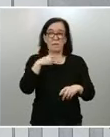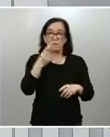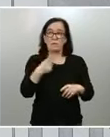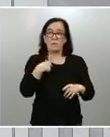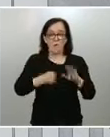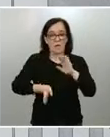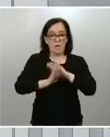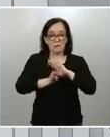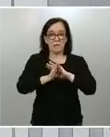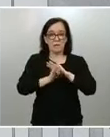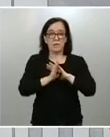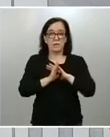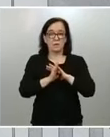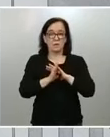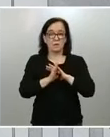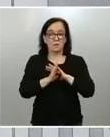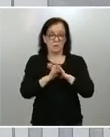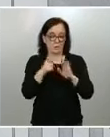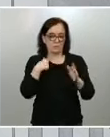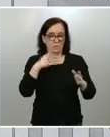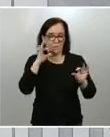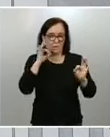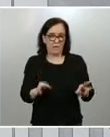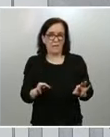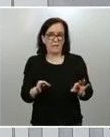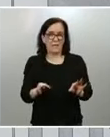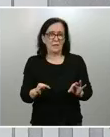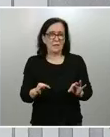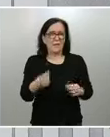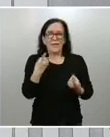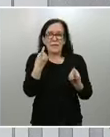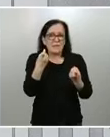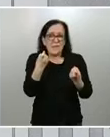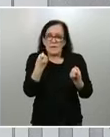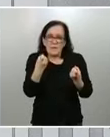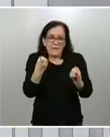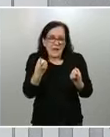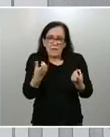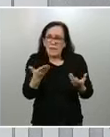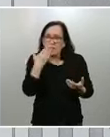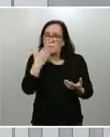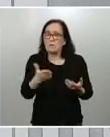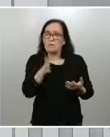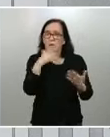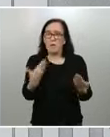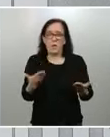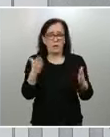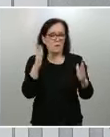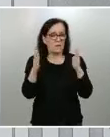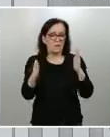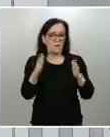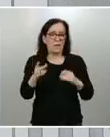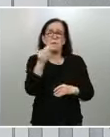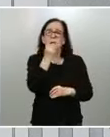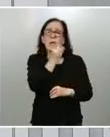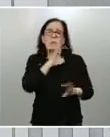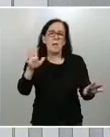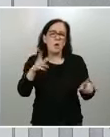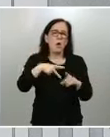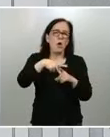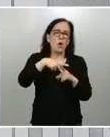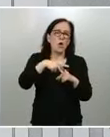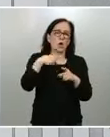la expresión porque creo que es la que se cuesta más de las redes que es imprescindible en la etapa de escalada no que es la mejor herramienta es imprescindible